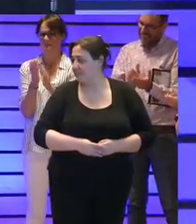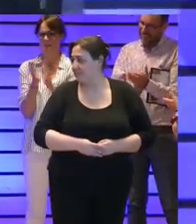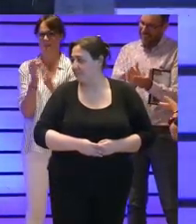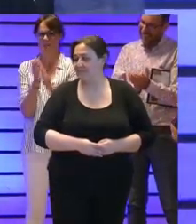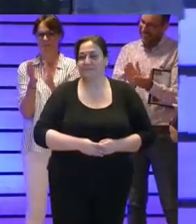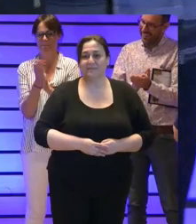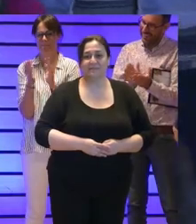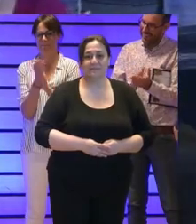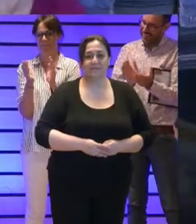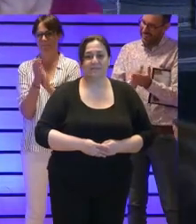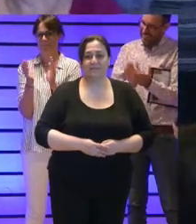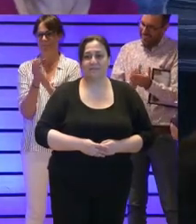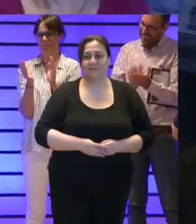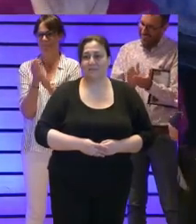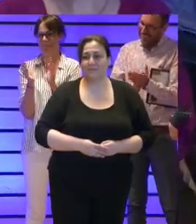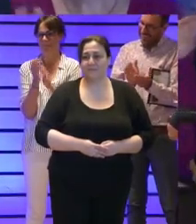Enhorabuena.